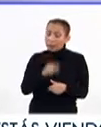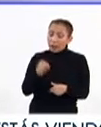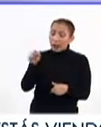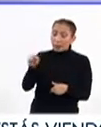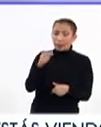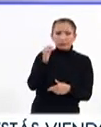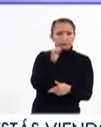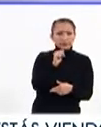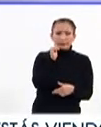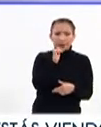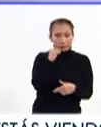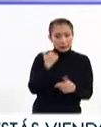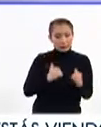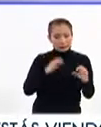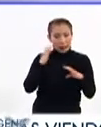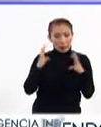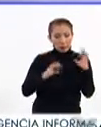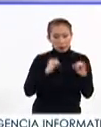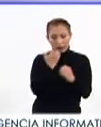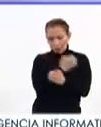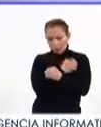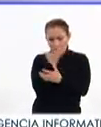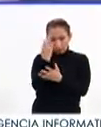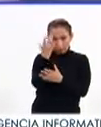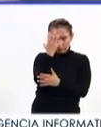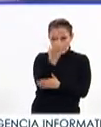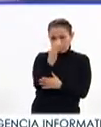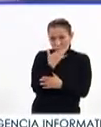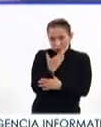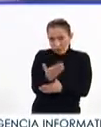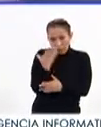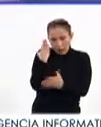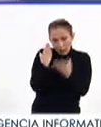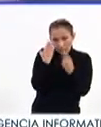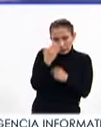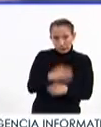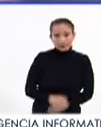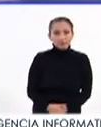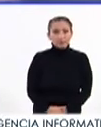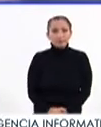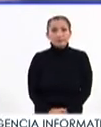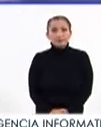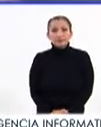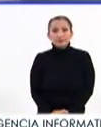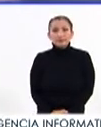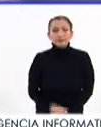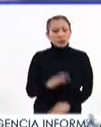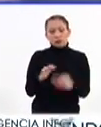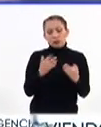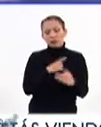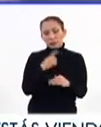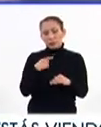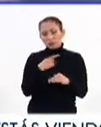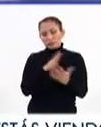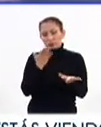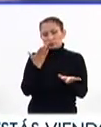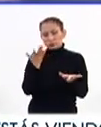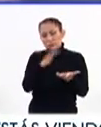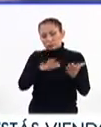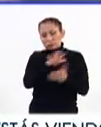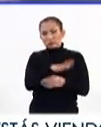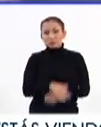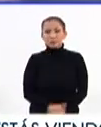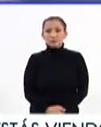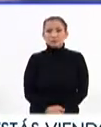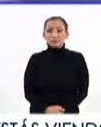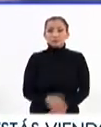el siempre aprovechar la educación formal, por así decirlo, la educación que todos tenemos acceso del Estado.